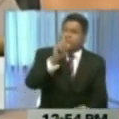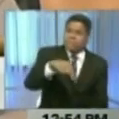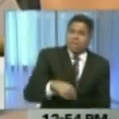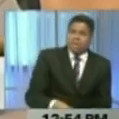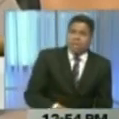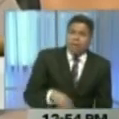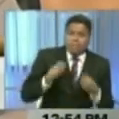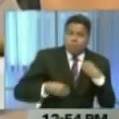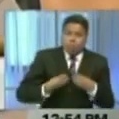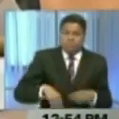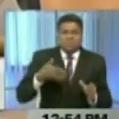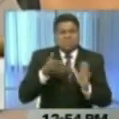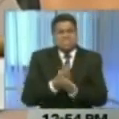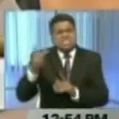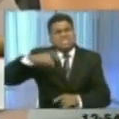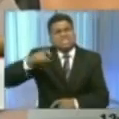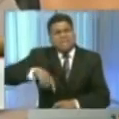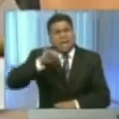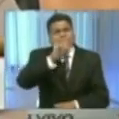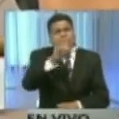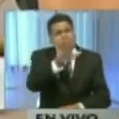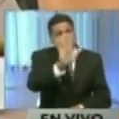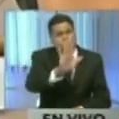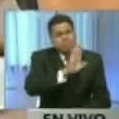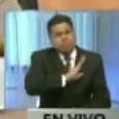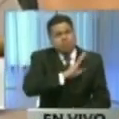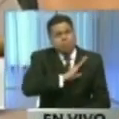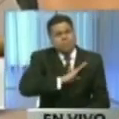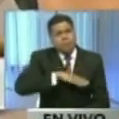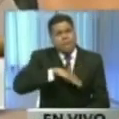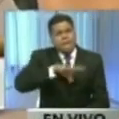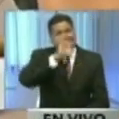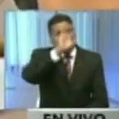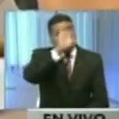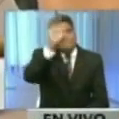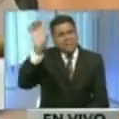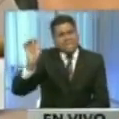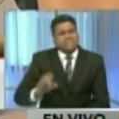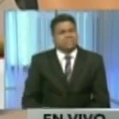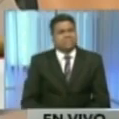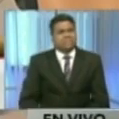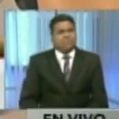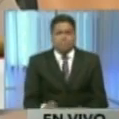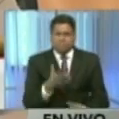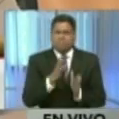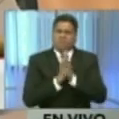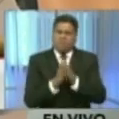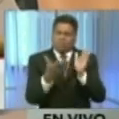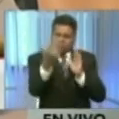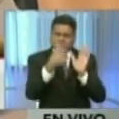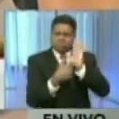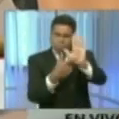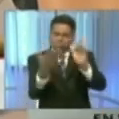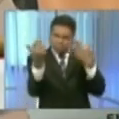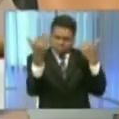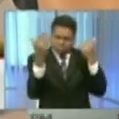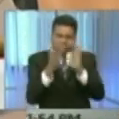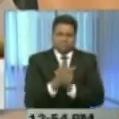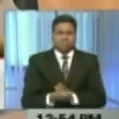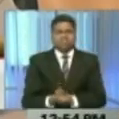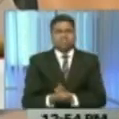está, tasa de desocupación, por favor, pasa. Índice de desarrollo humano,